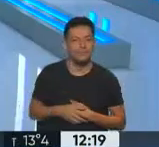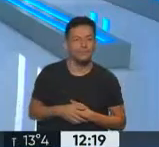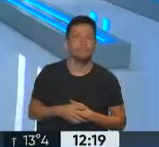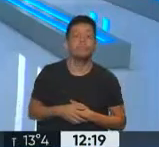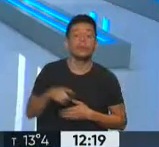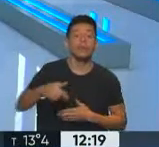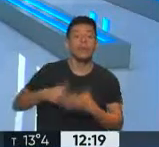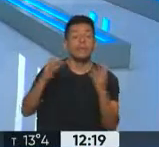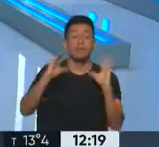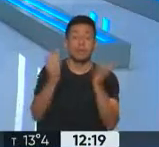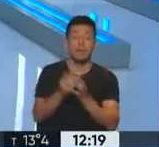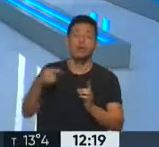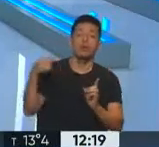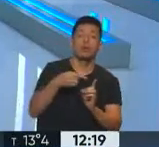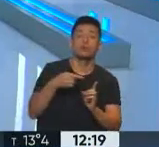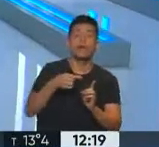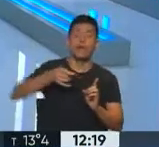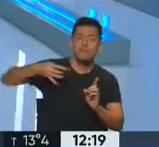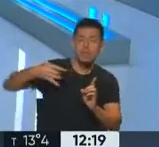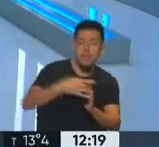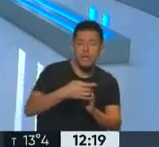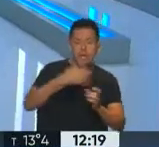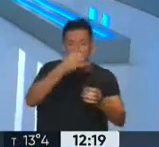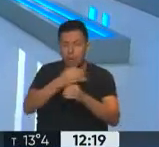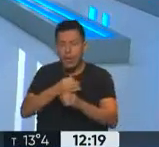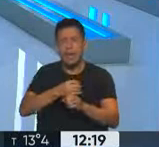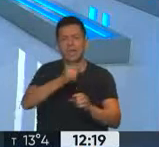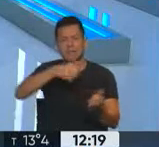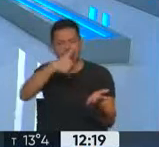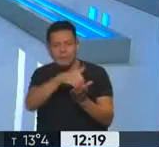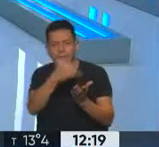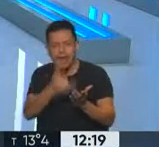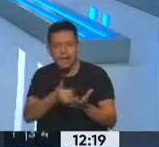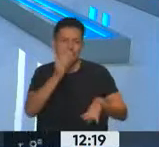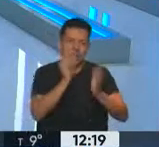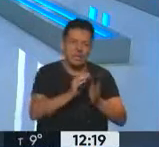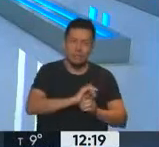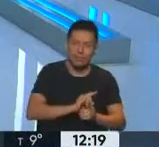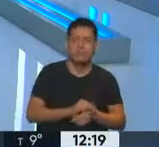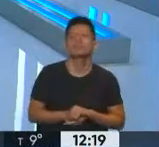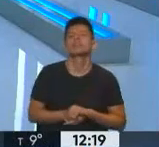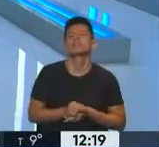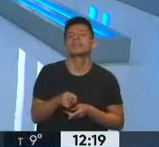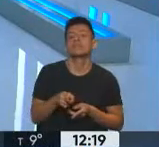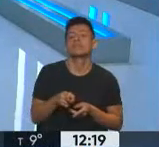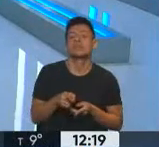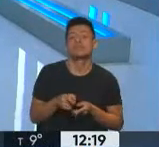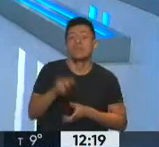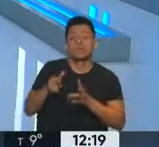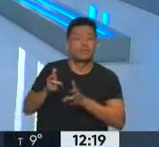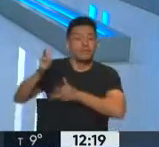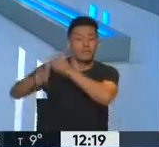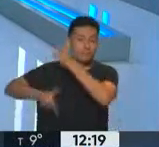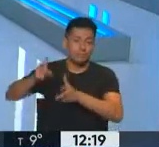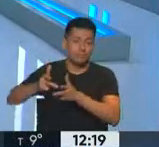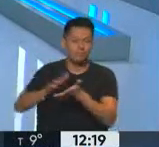Hoy es el Día Mundial contra el Bullying, contra el acoso escolar, la discriminación y el maltrato. En este contexto aparecen voces tratando de